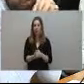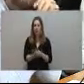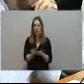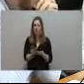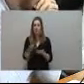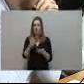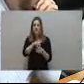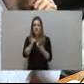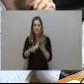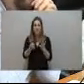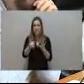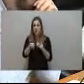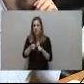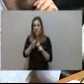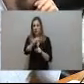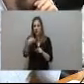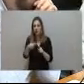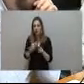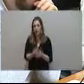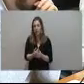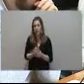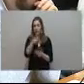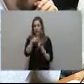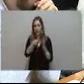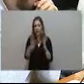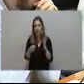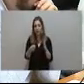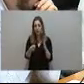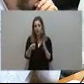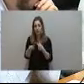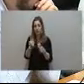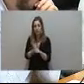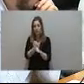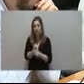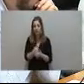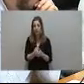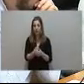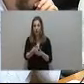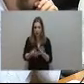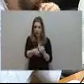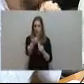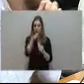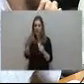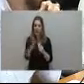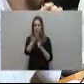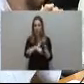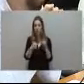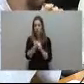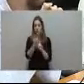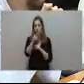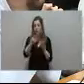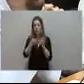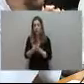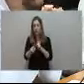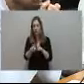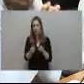claros los resultados en integración laboral y en la corrección de distorsiones del mercado de trabajo. En el largo plazo, la mejora de condiciones laborales implica una mayor